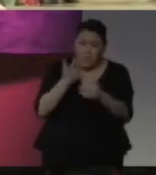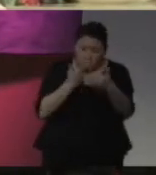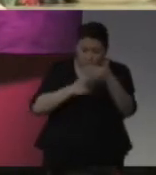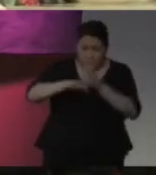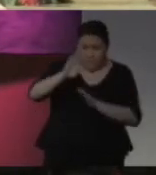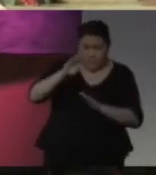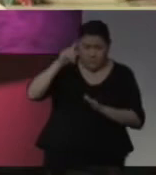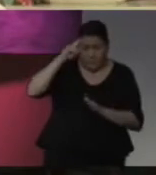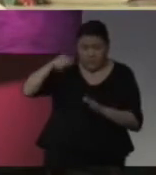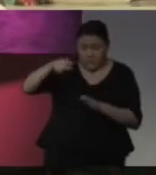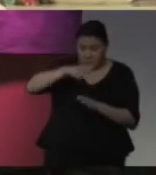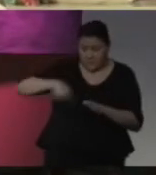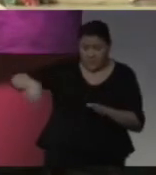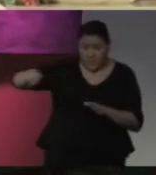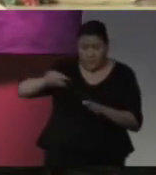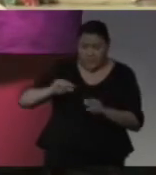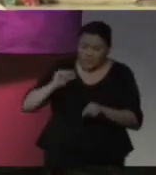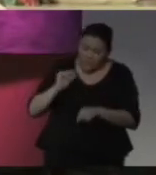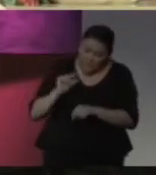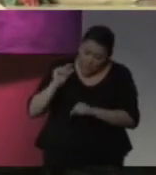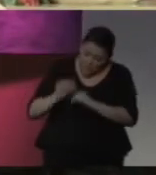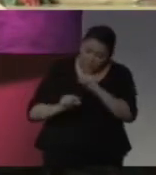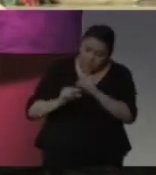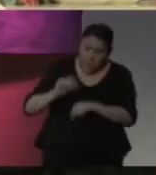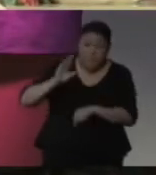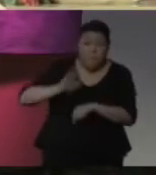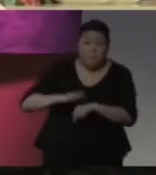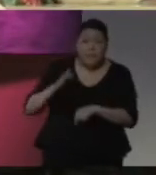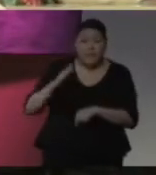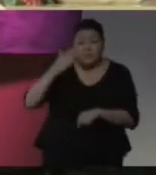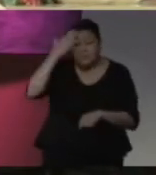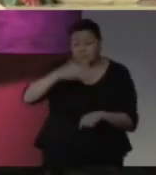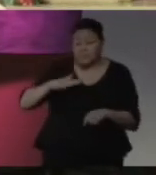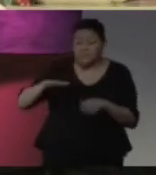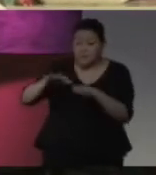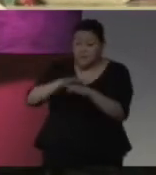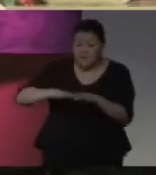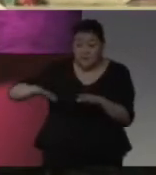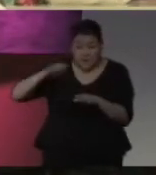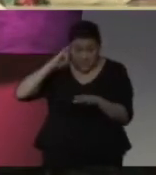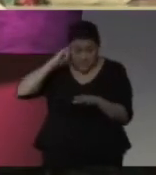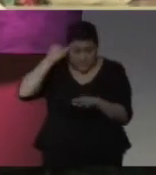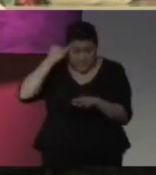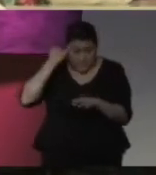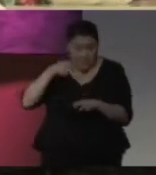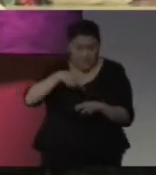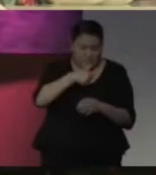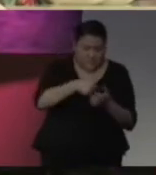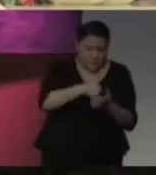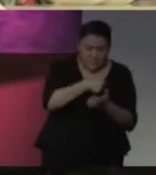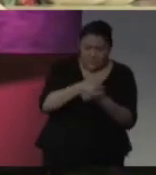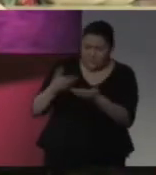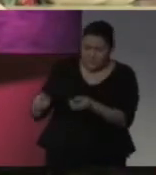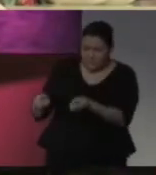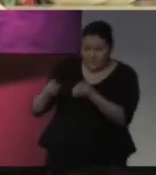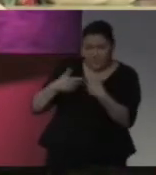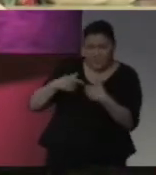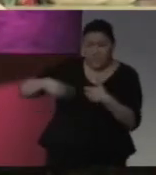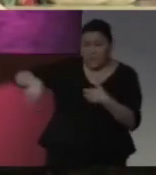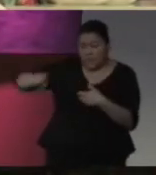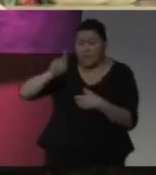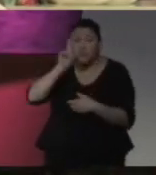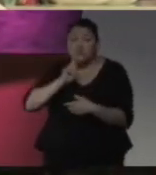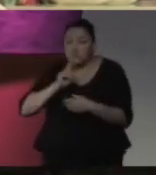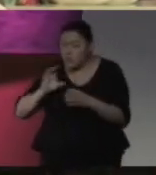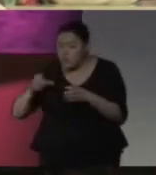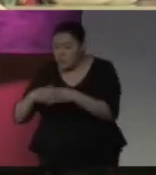la comprensión profunda de las contribuciones que los pueblos originarios y sus mujeres